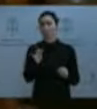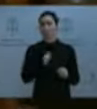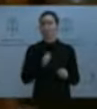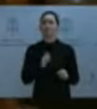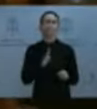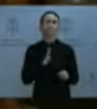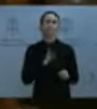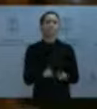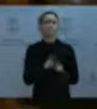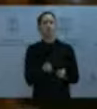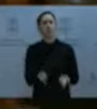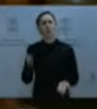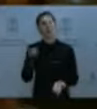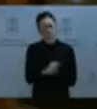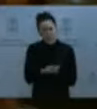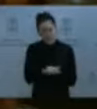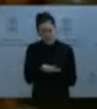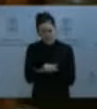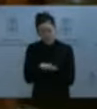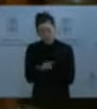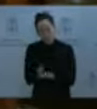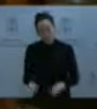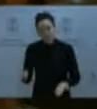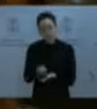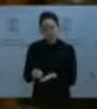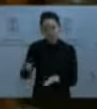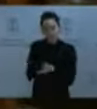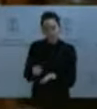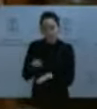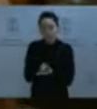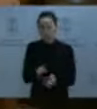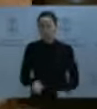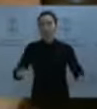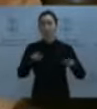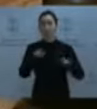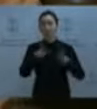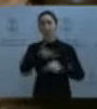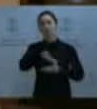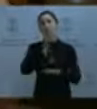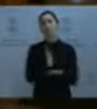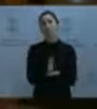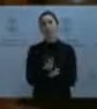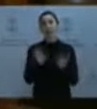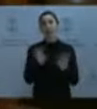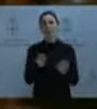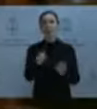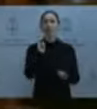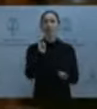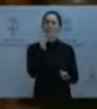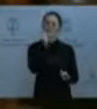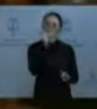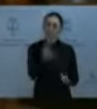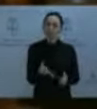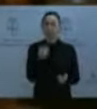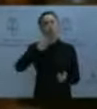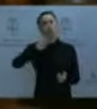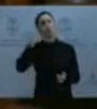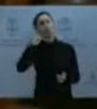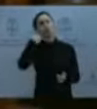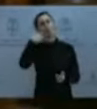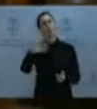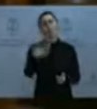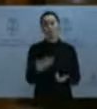sería una forma de recuperar una parte del cupo que tenemos. Otra forma es la famosa, el cupo que nos correspondería por la famosa